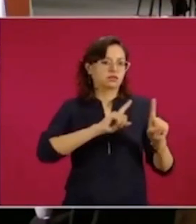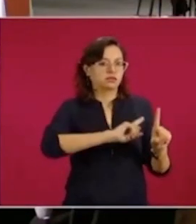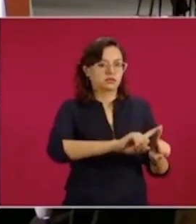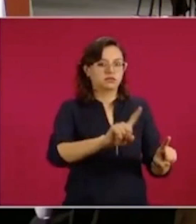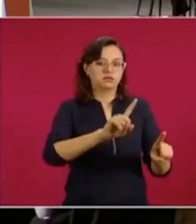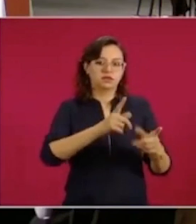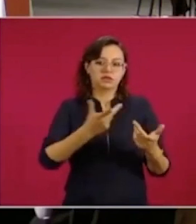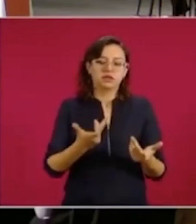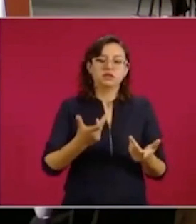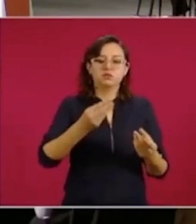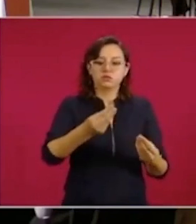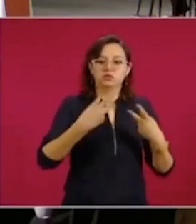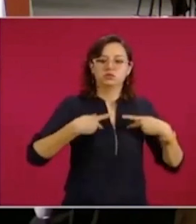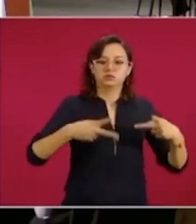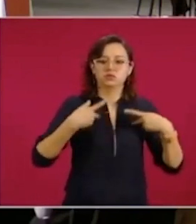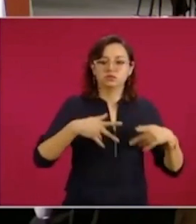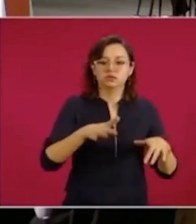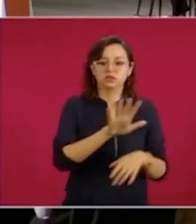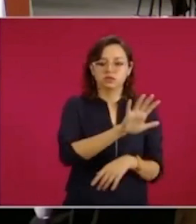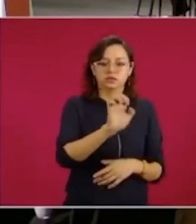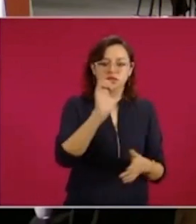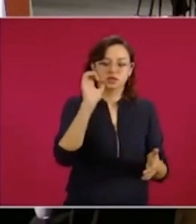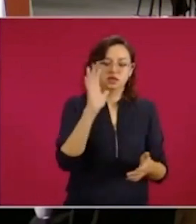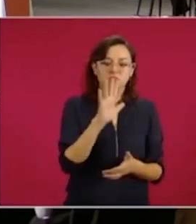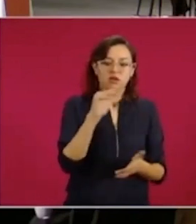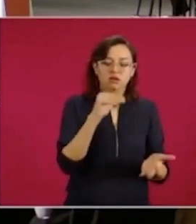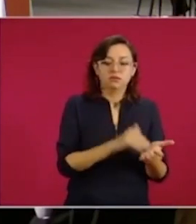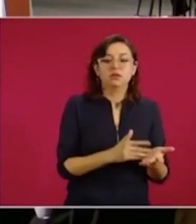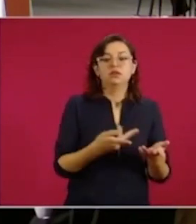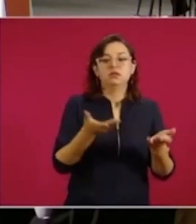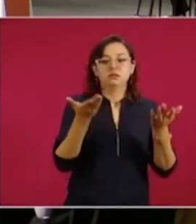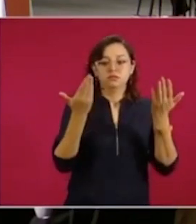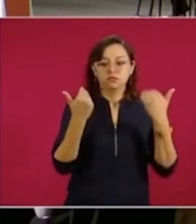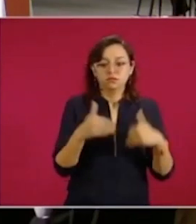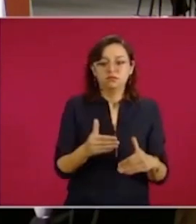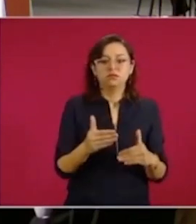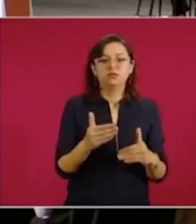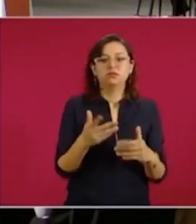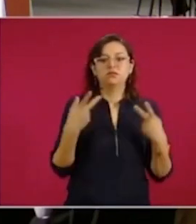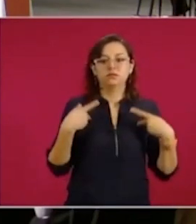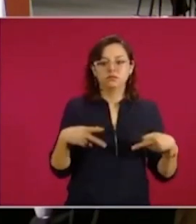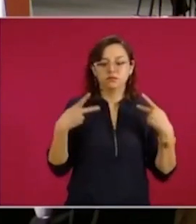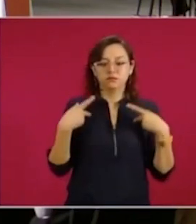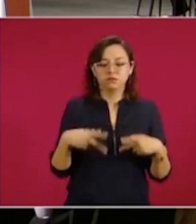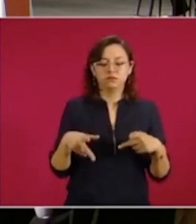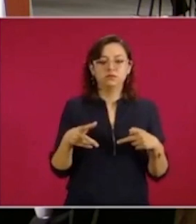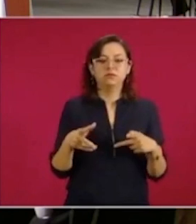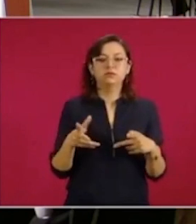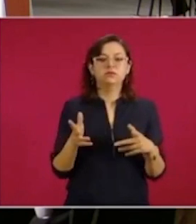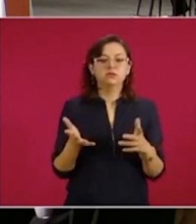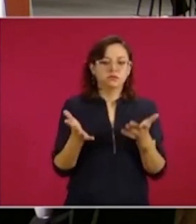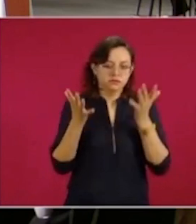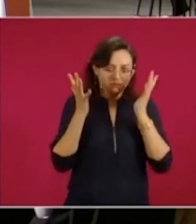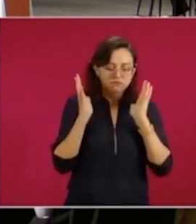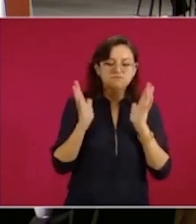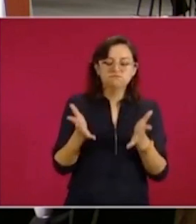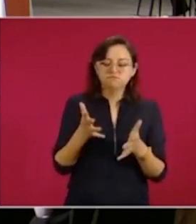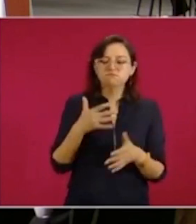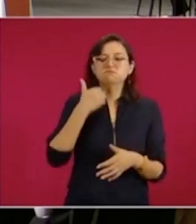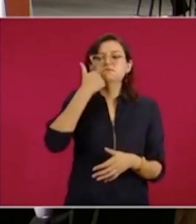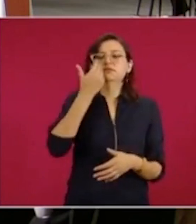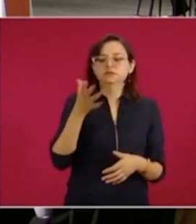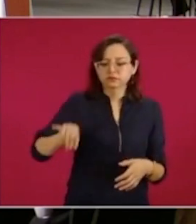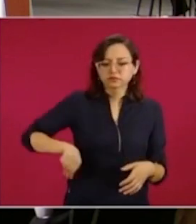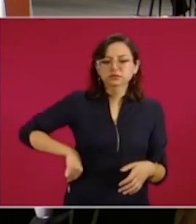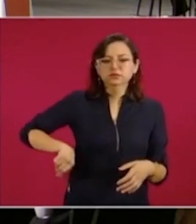los 505 mil, pero más notoriamente es la siguiente, que es las personas que ya han manifestado su interés.